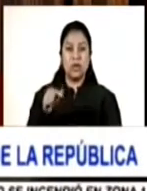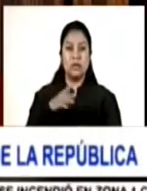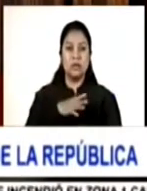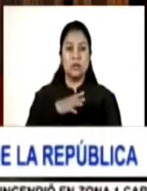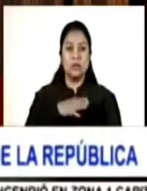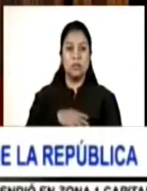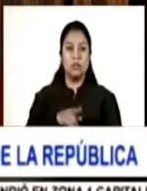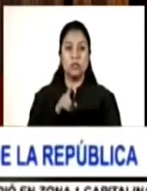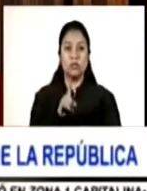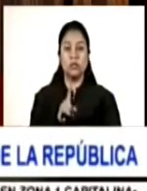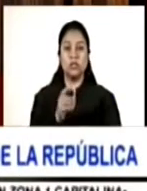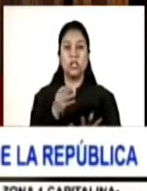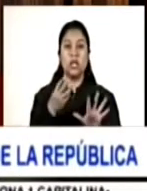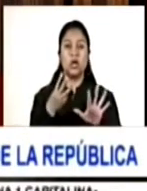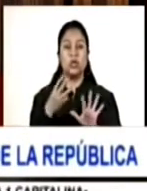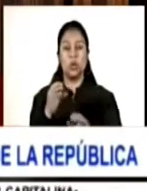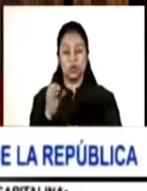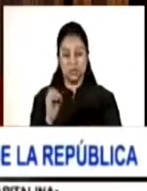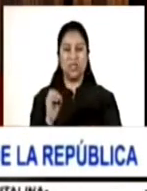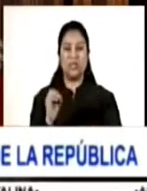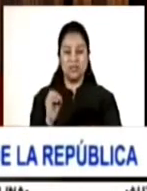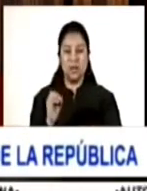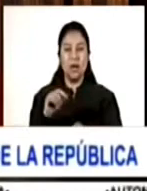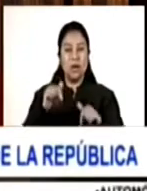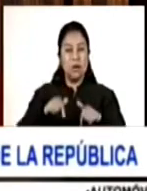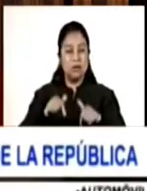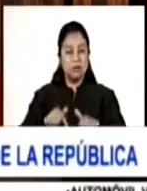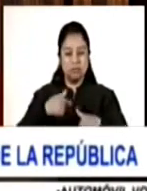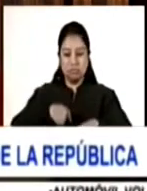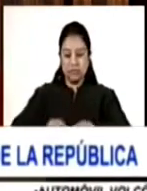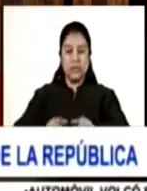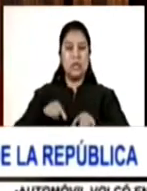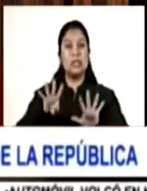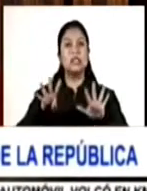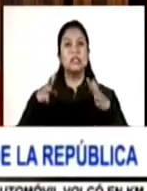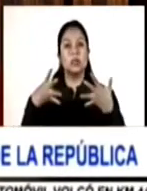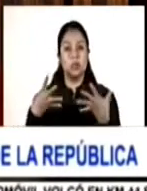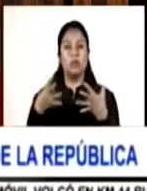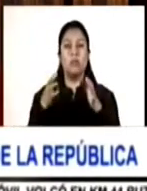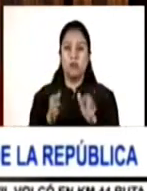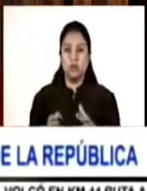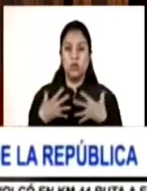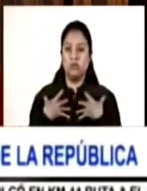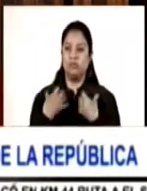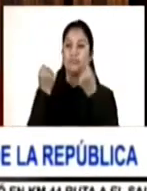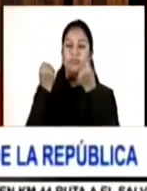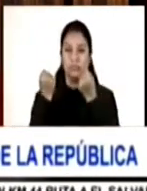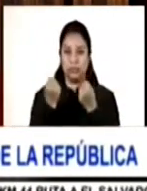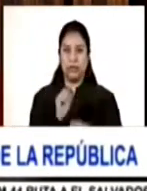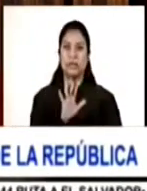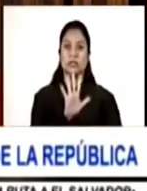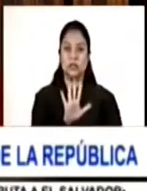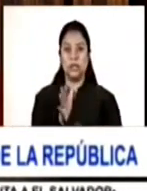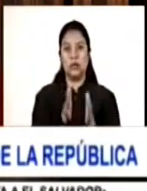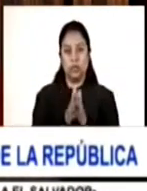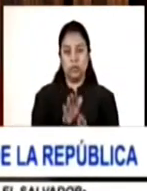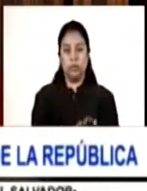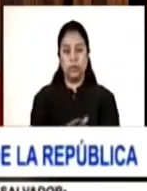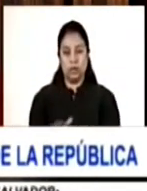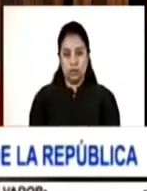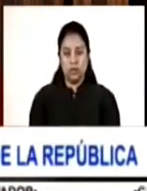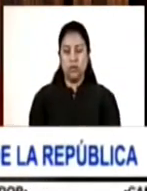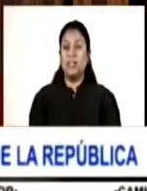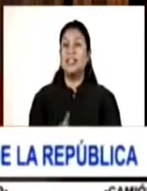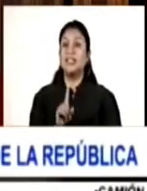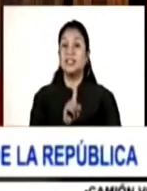180 casos. Eso seguimos con 19 personas recuperadas, 5 personas fallecidas